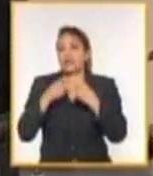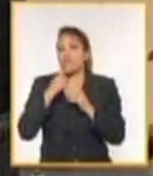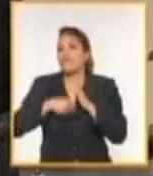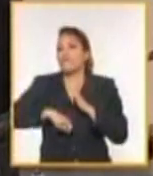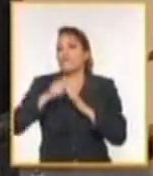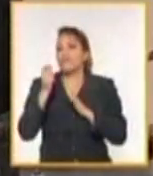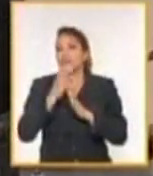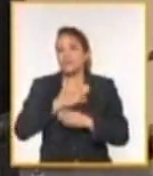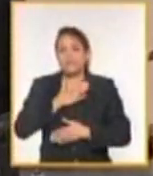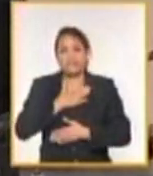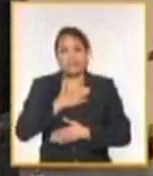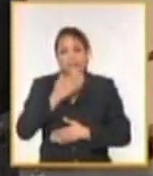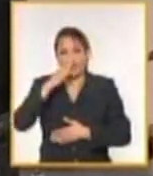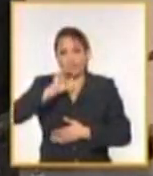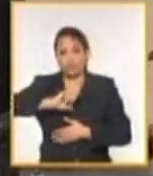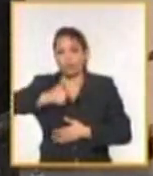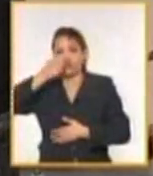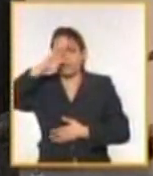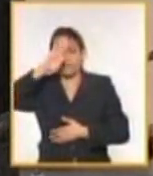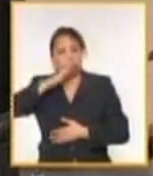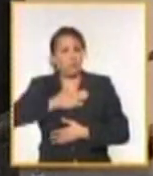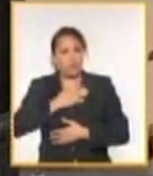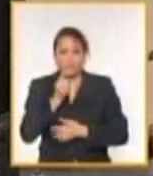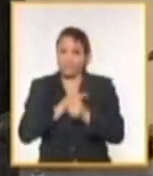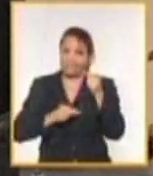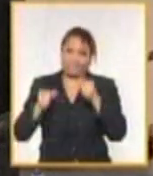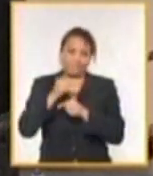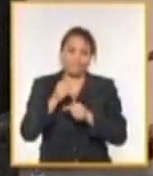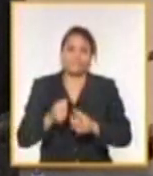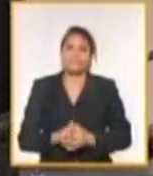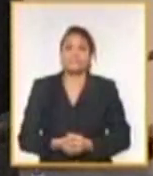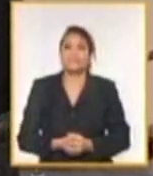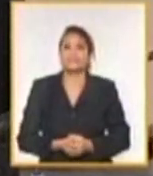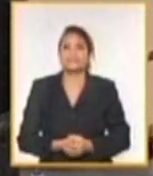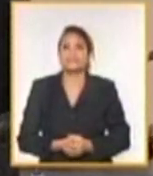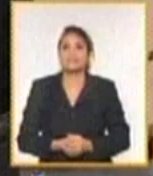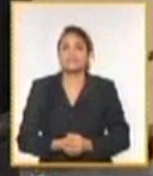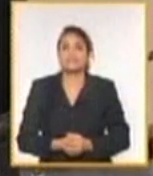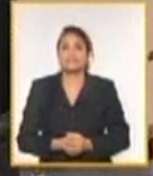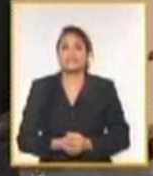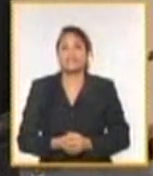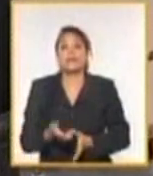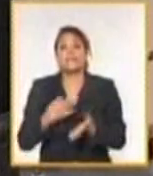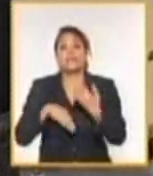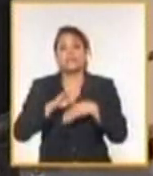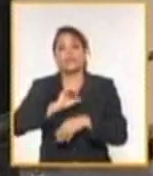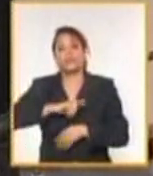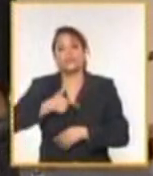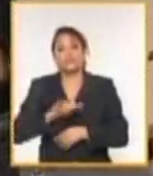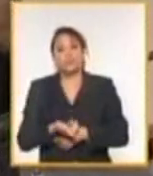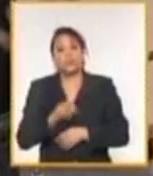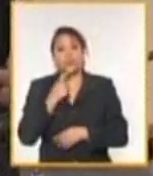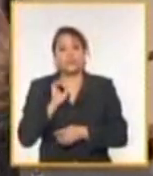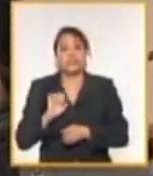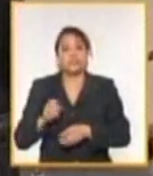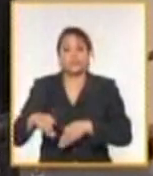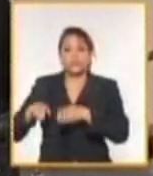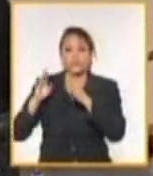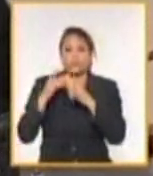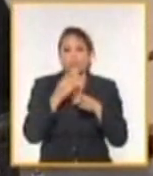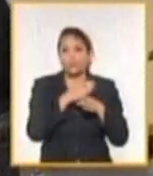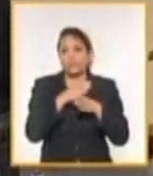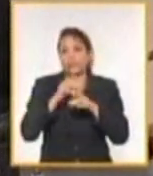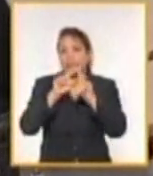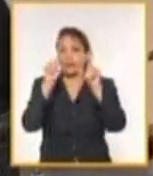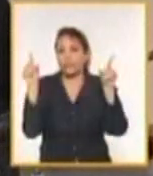en esa cultura cubana en revolución. Y por eso, desde el Ministerio de Cultura, desde sus instituciones, desde todo el país,